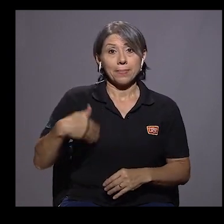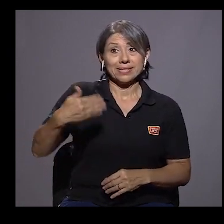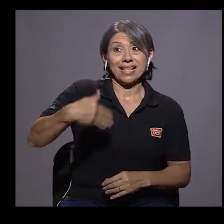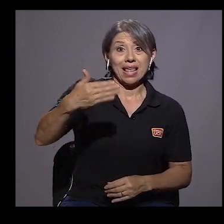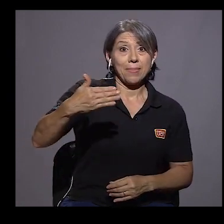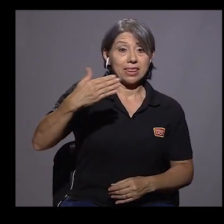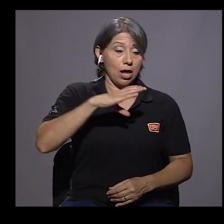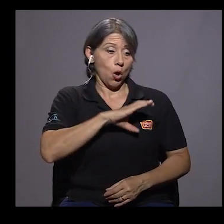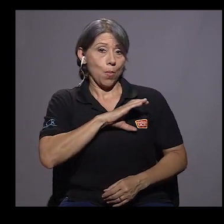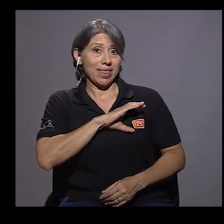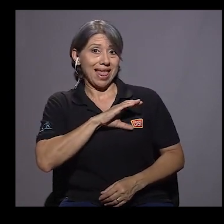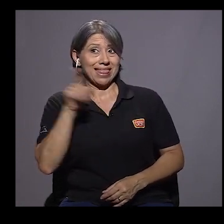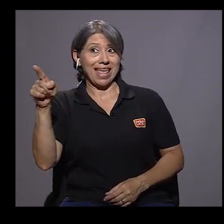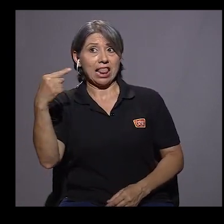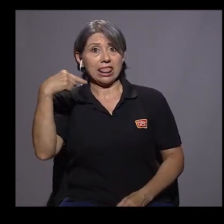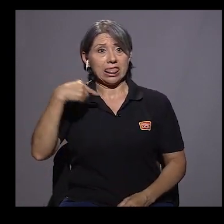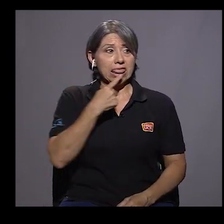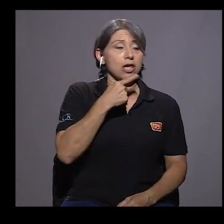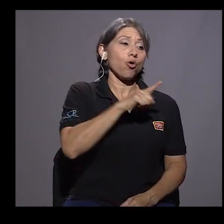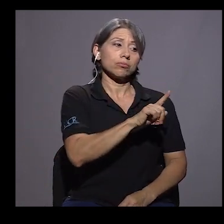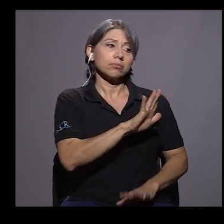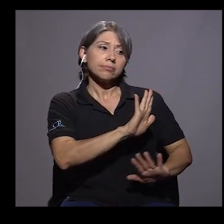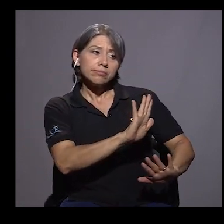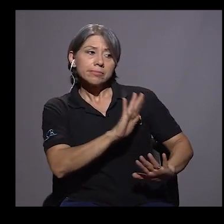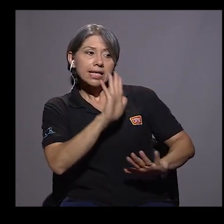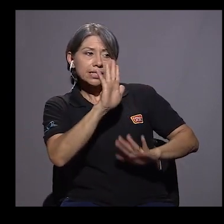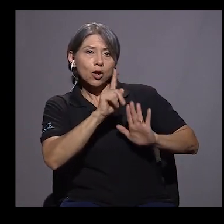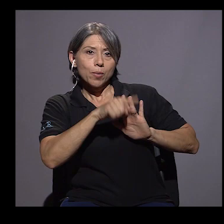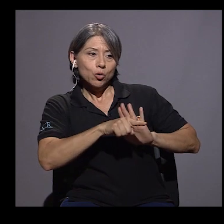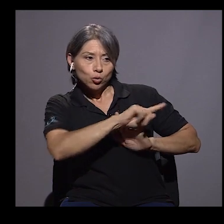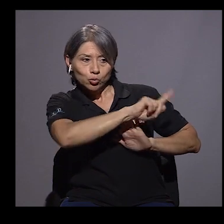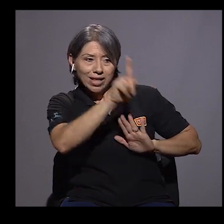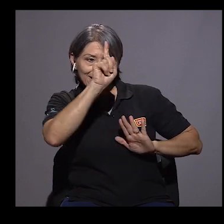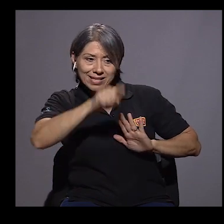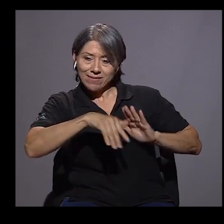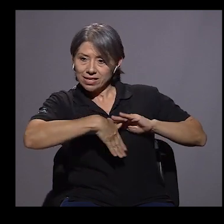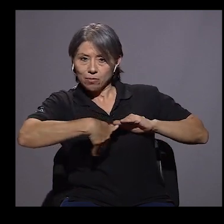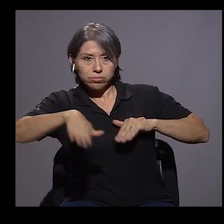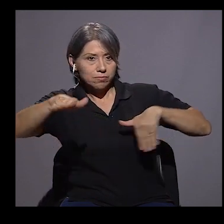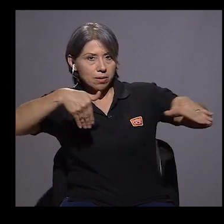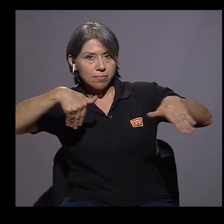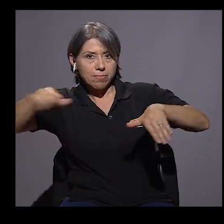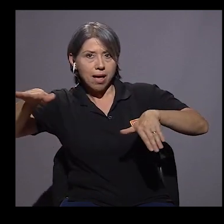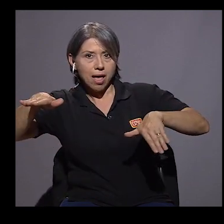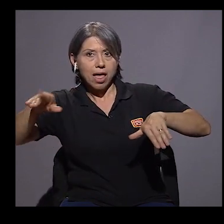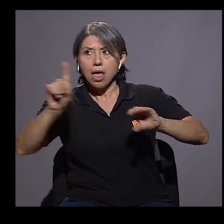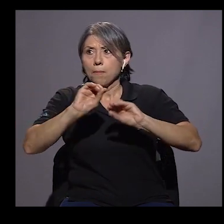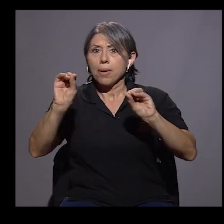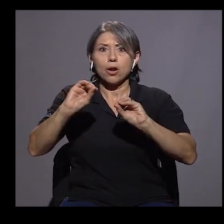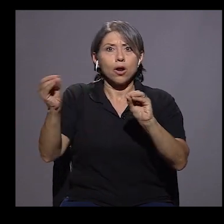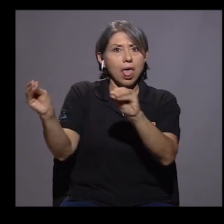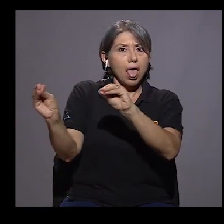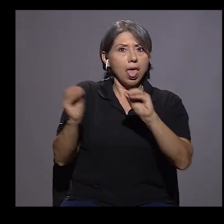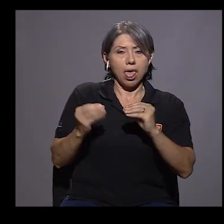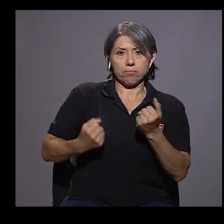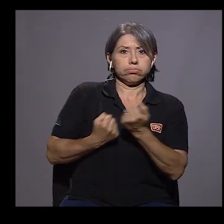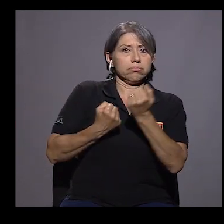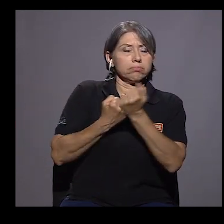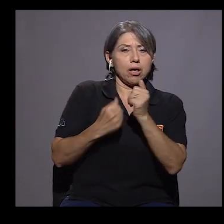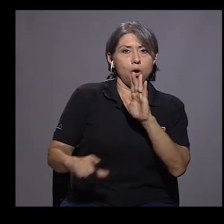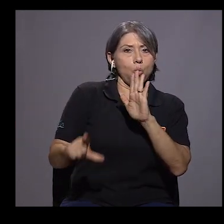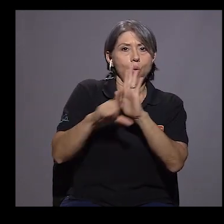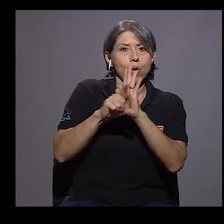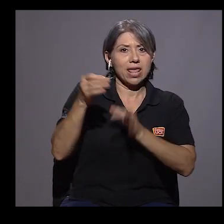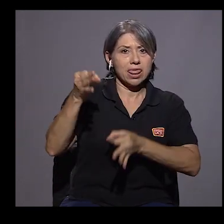discusión. Seguidamente, el comandante Trejos amenazó con darnos 5 minutos para desalojar la calle y rectoría